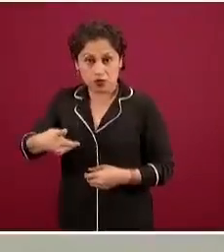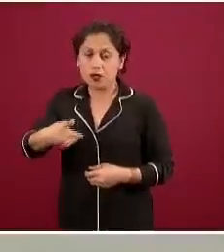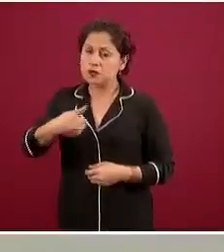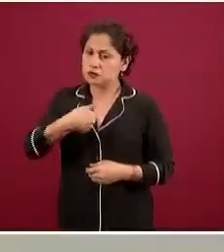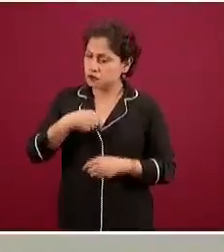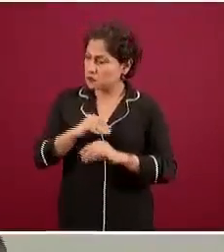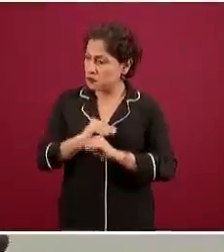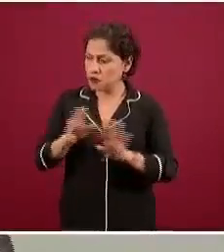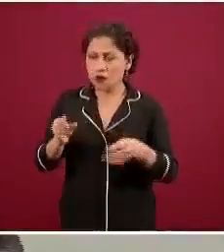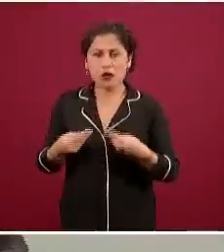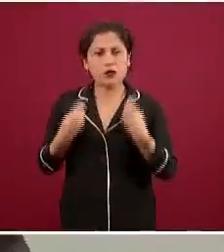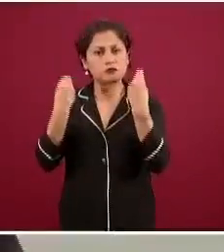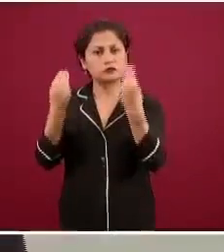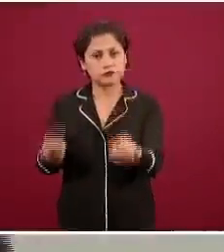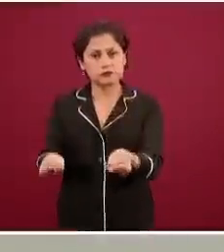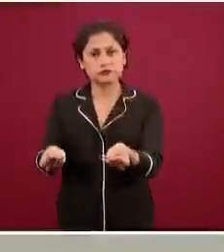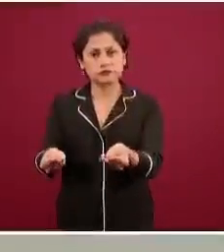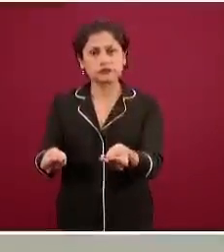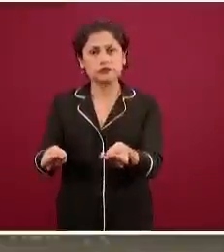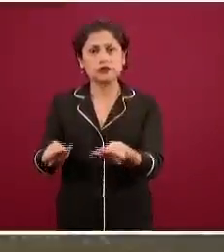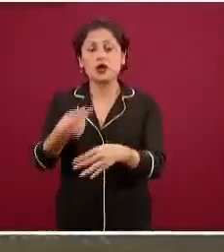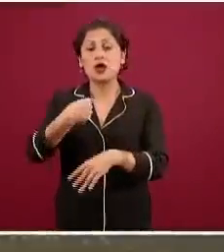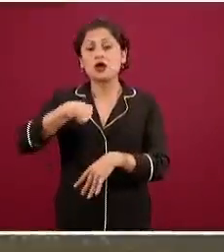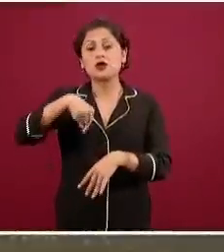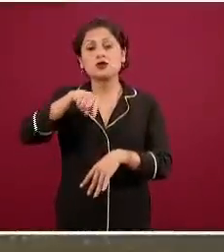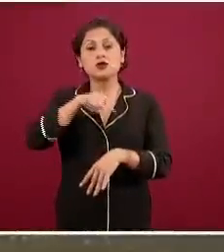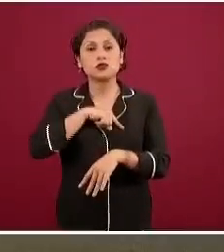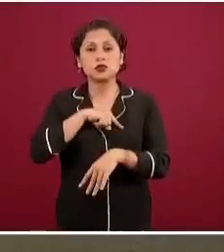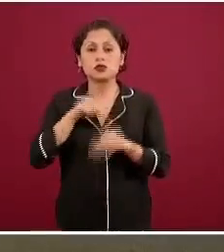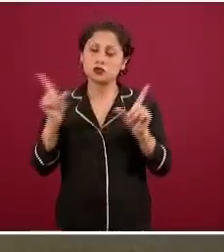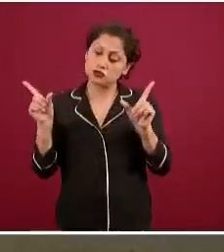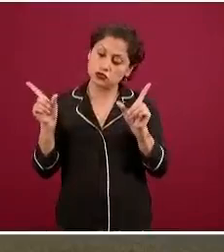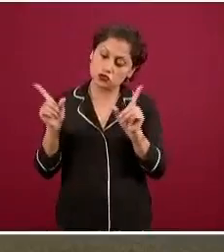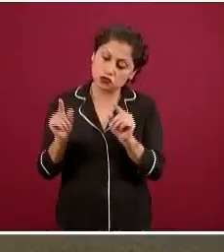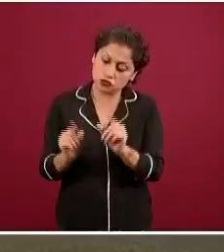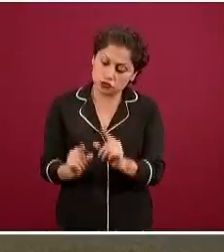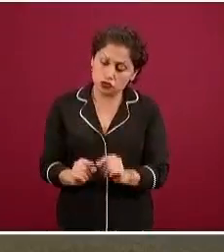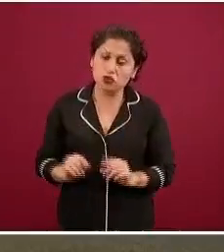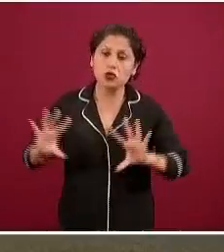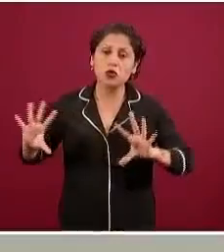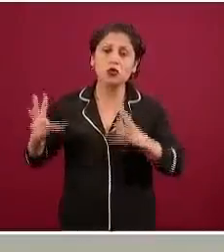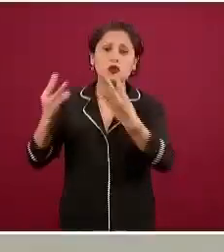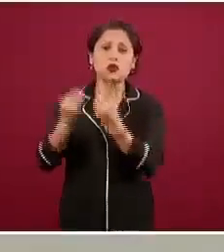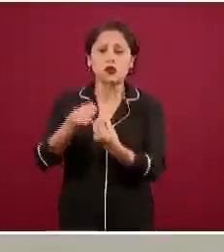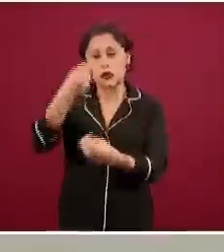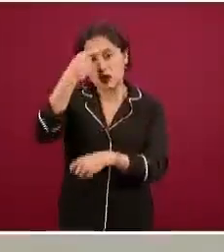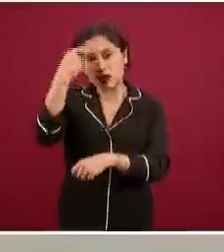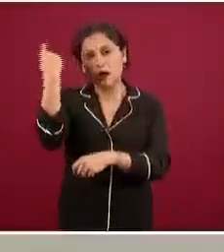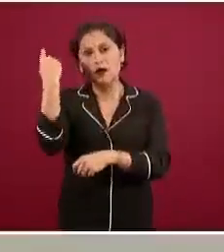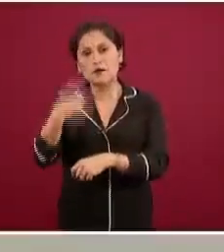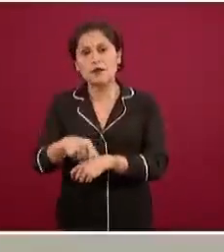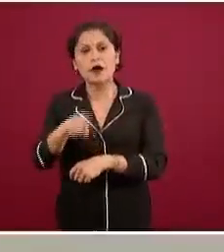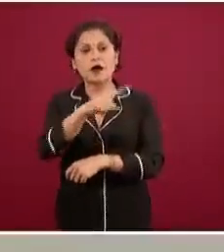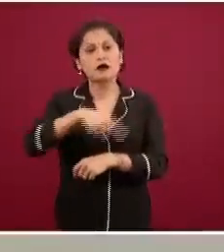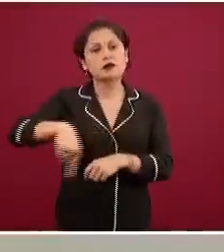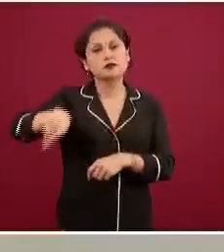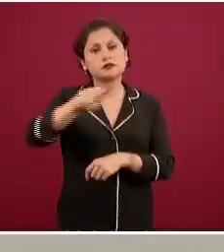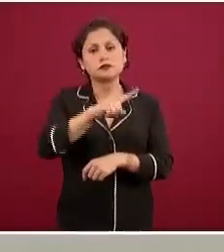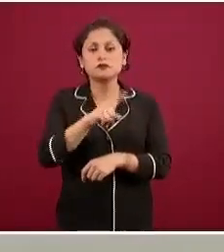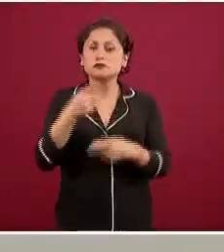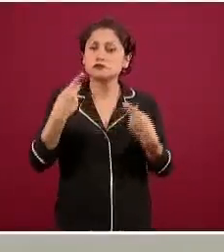se da. Nosotros tratamos de tener un informe sintético, simple, de interés general. No todo el mundo